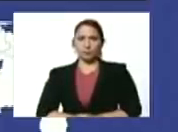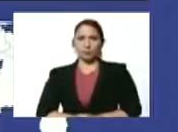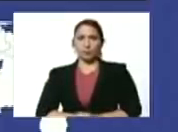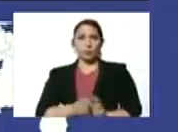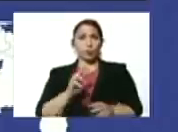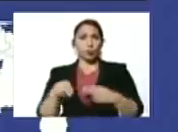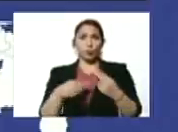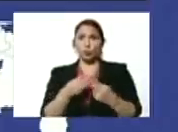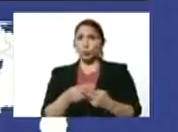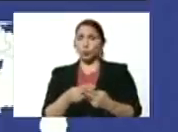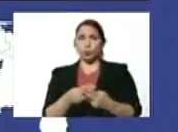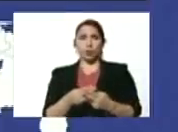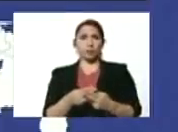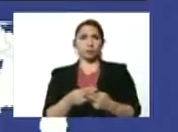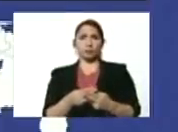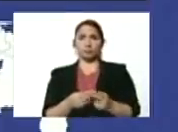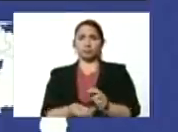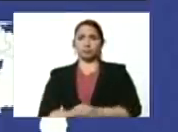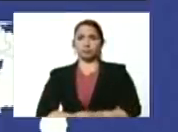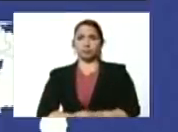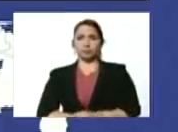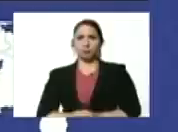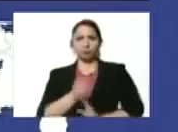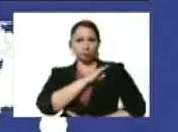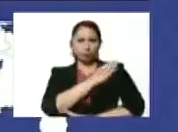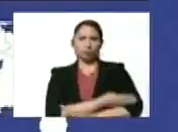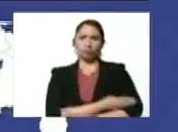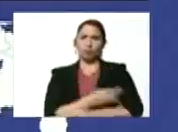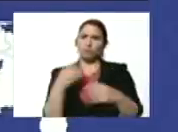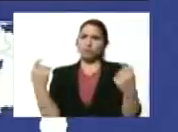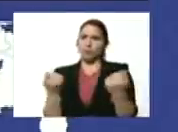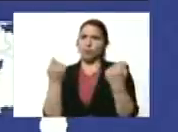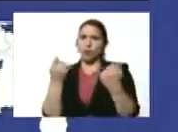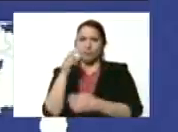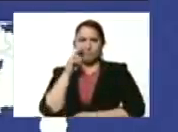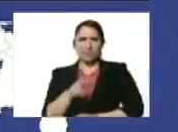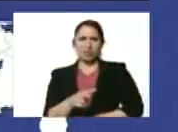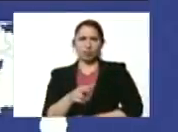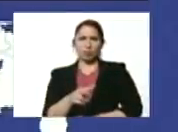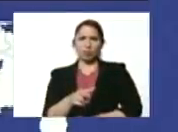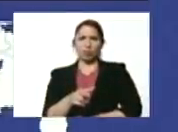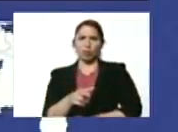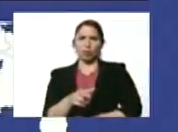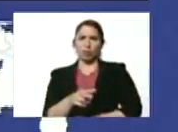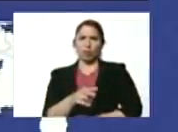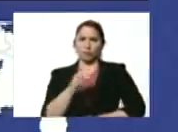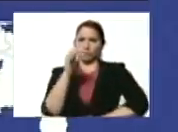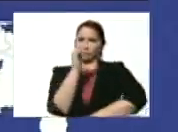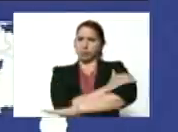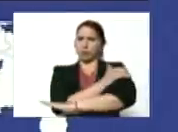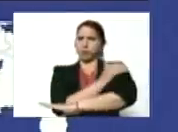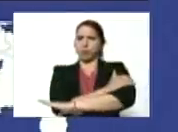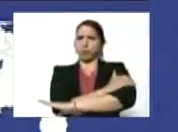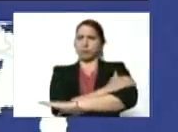Nunca había habido un poder popular, valga la expresión, tan poderoso, tan bello.